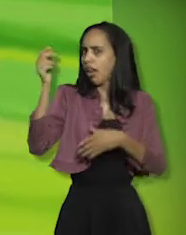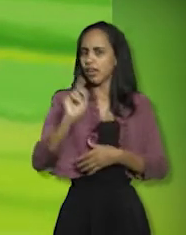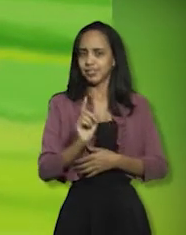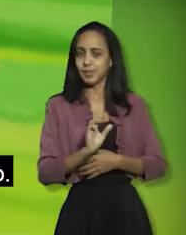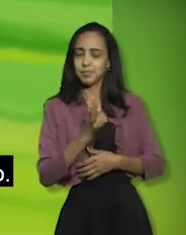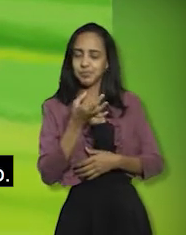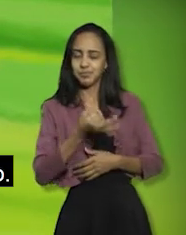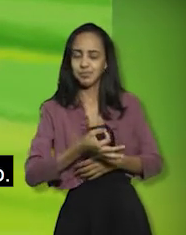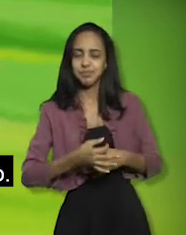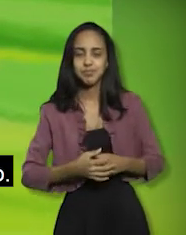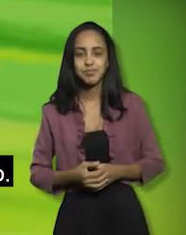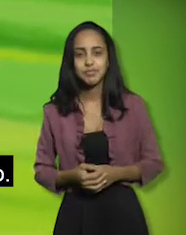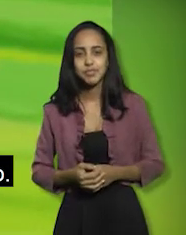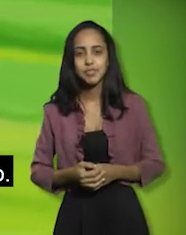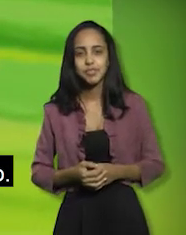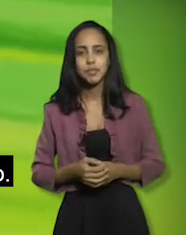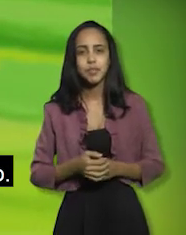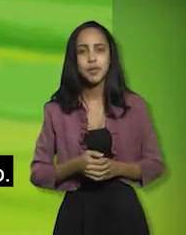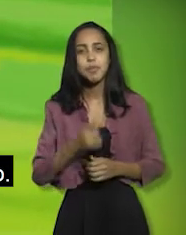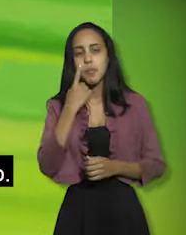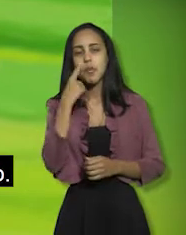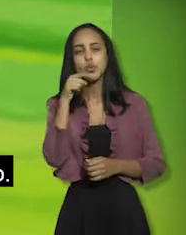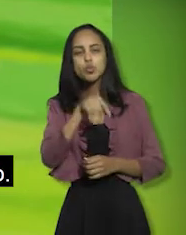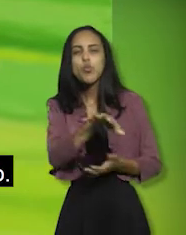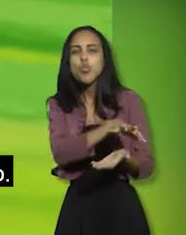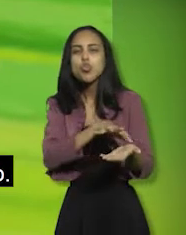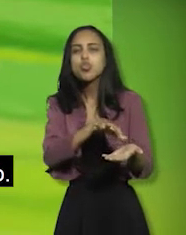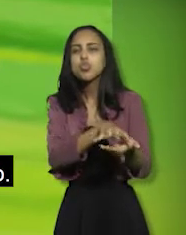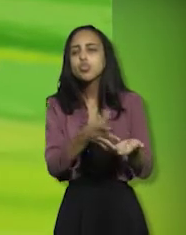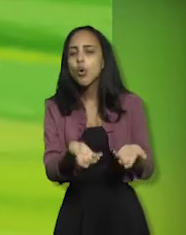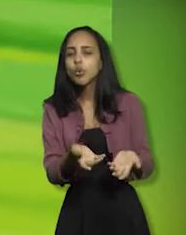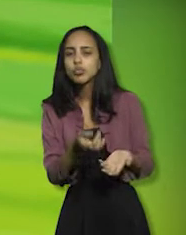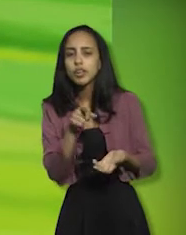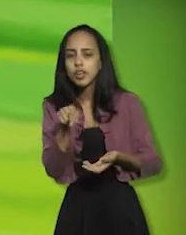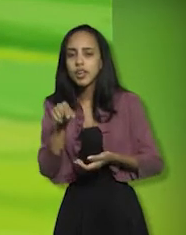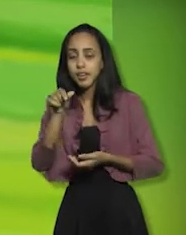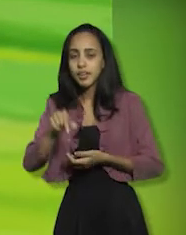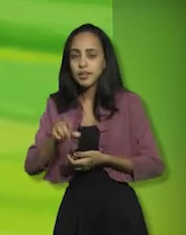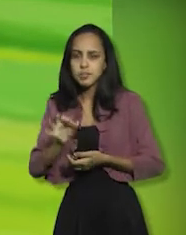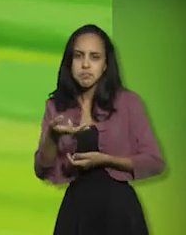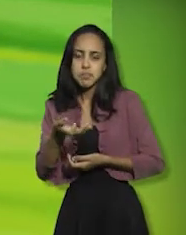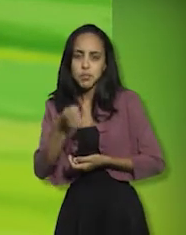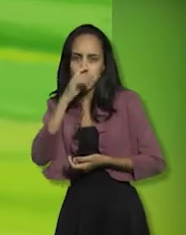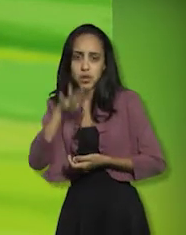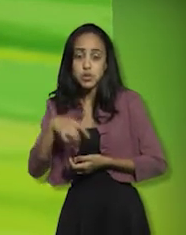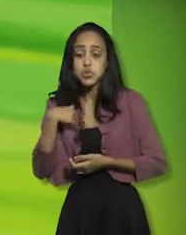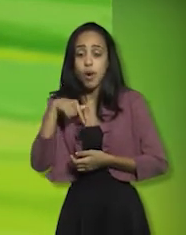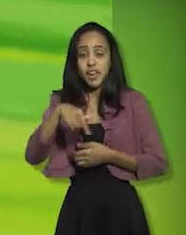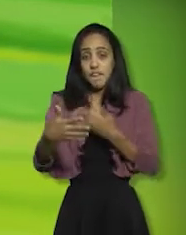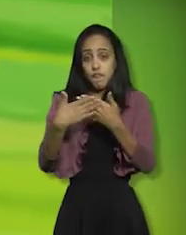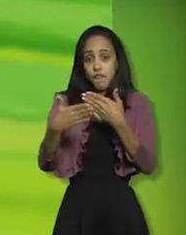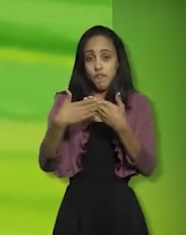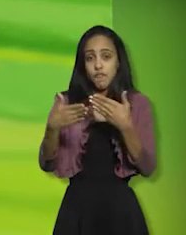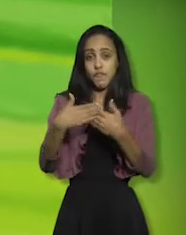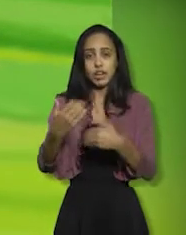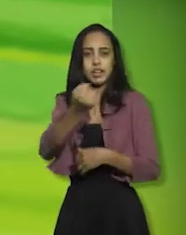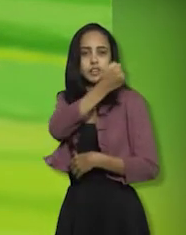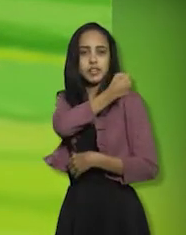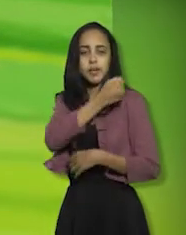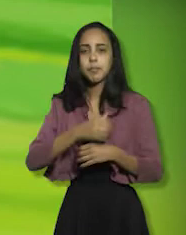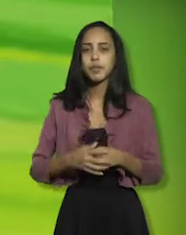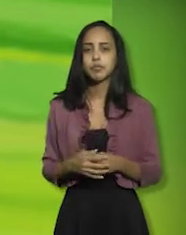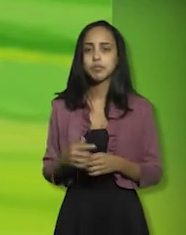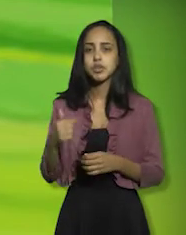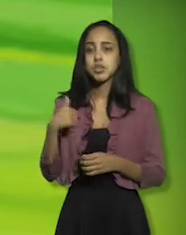ver. ¿Dónde estabas tú, cacharro? Digo, cachorro. Yo, aquí, frente a la trampa. Y yo,